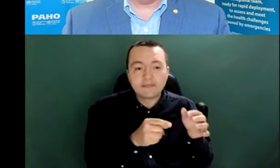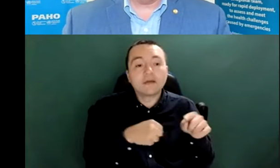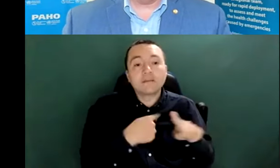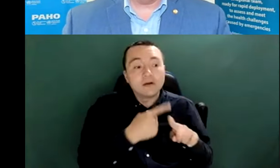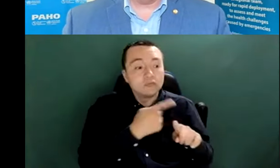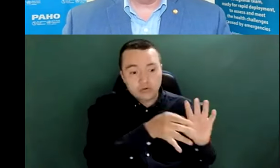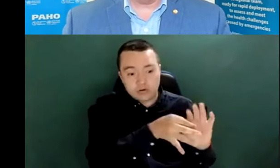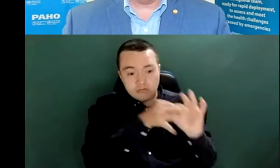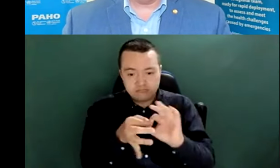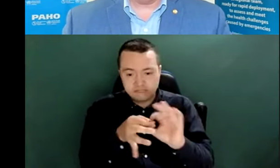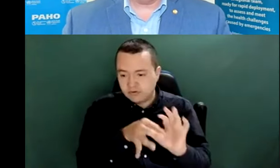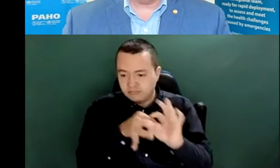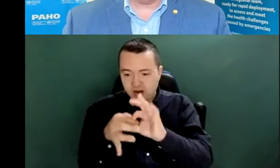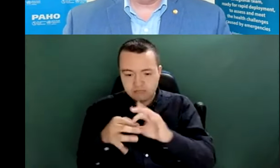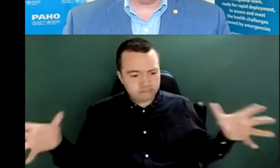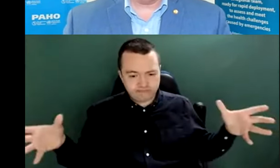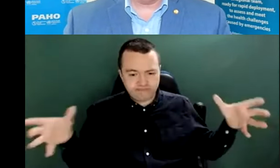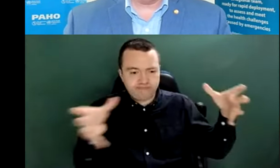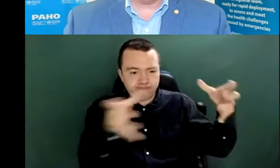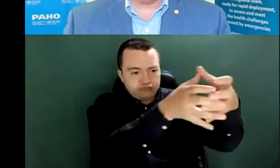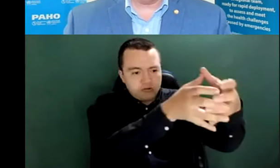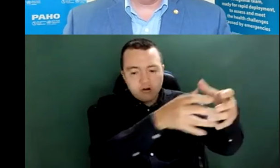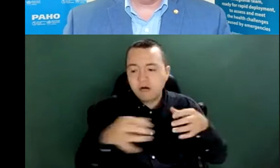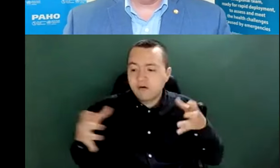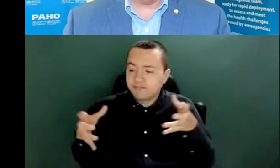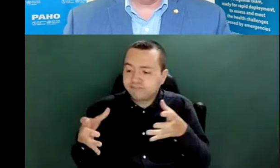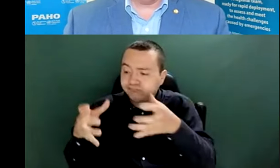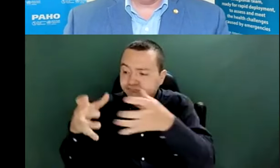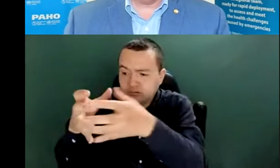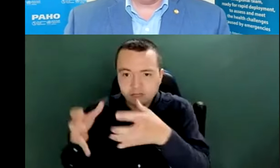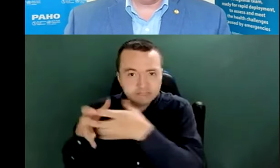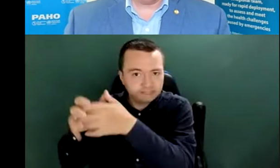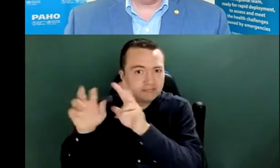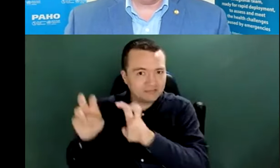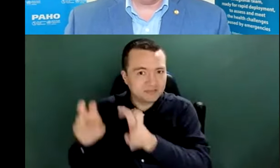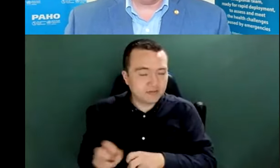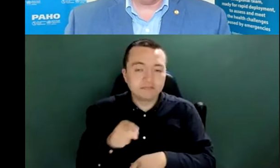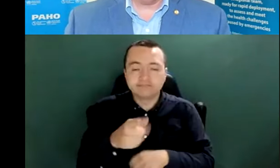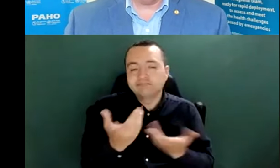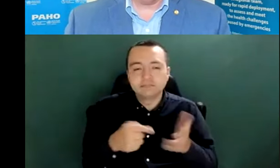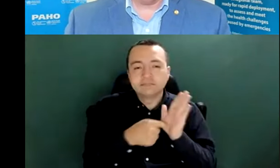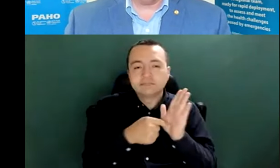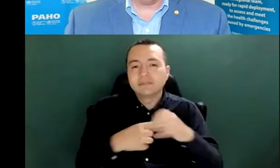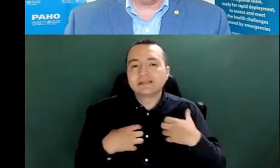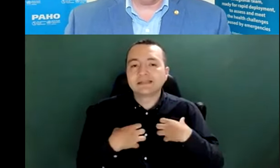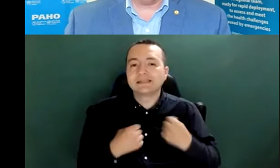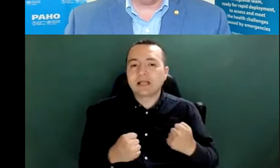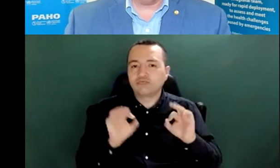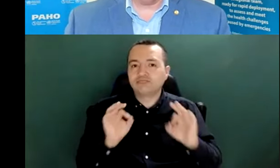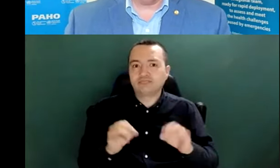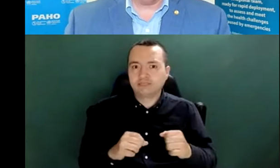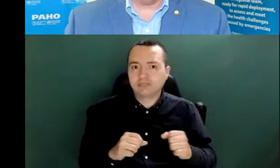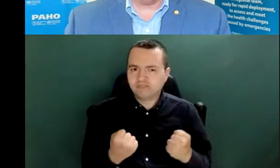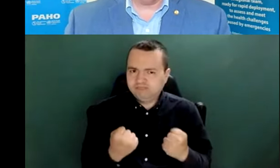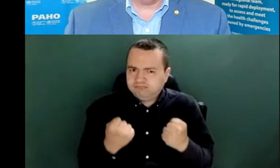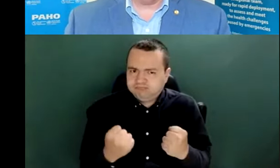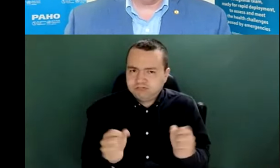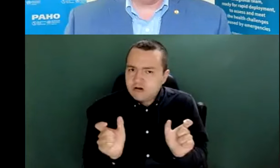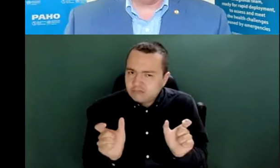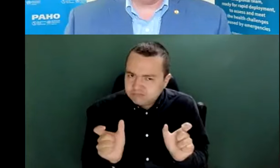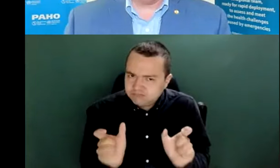Entonces, quizá ves algo en la colección de sistemas de salud resilientes, pero también es algo relevante al COVID-19 o puede ser